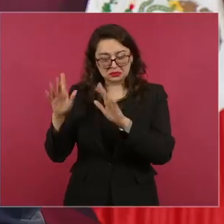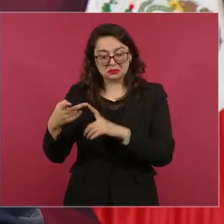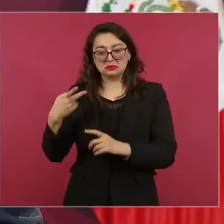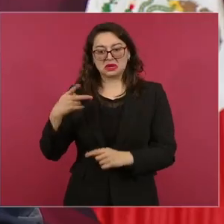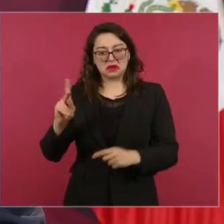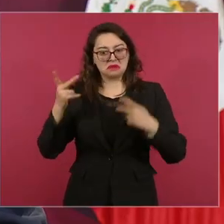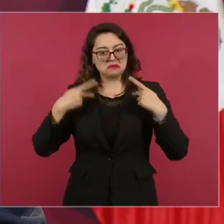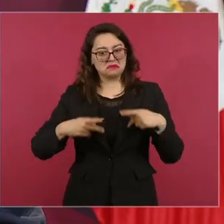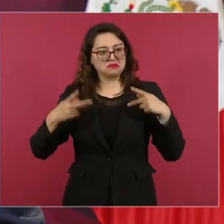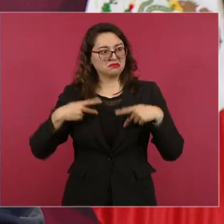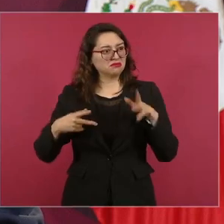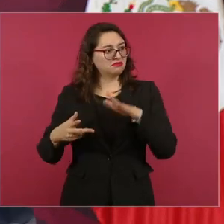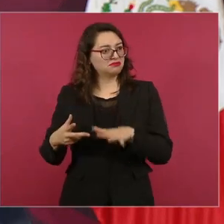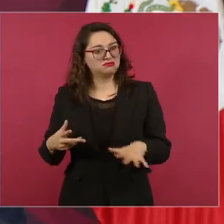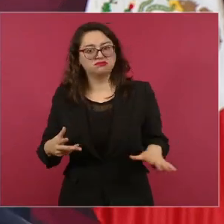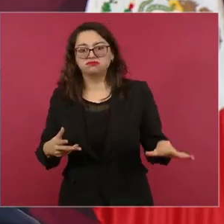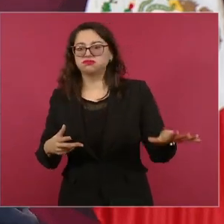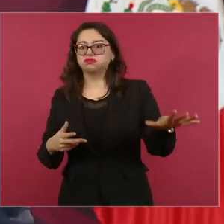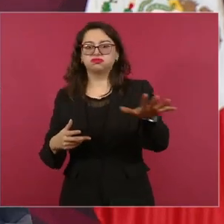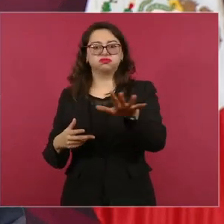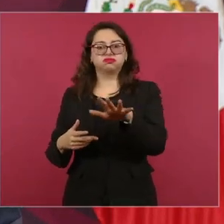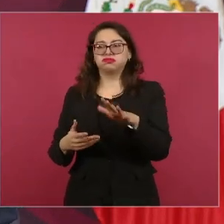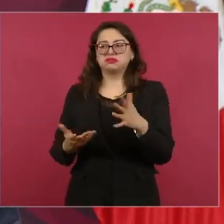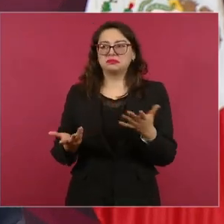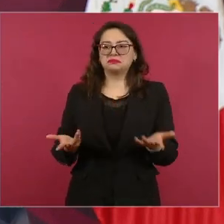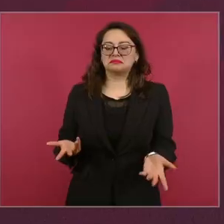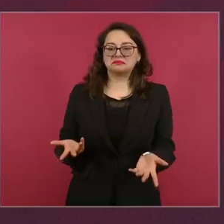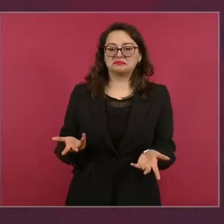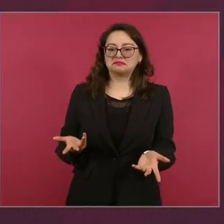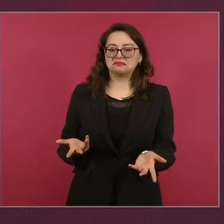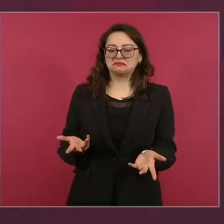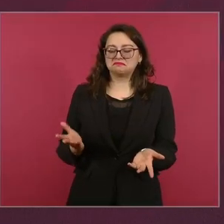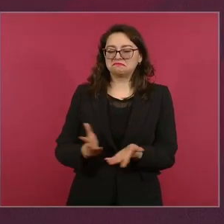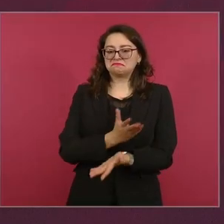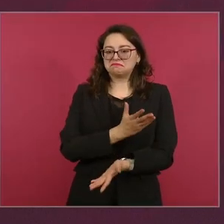pueblos. Siempre he sostenido lo mismo,